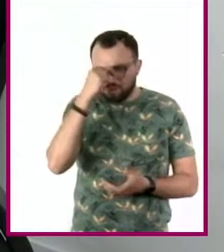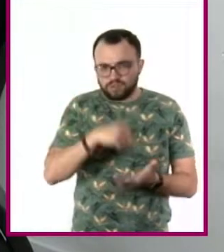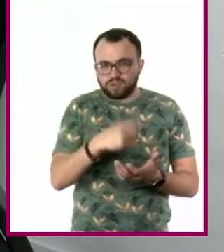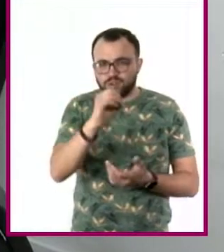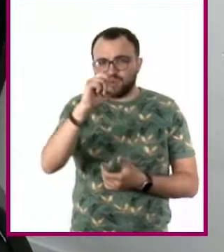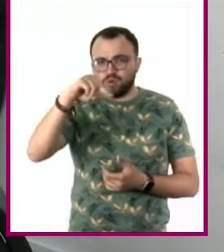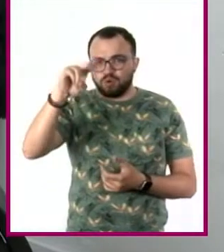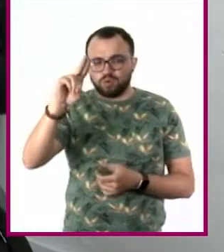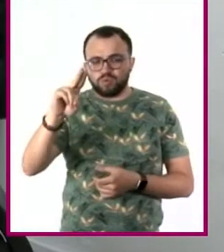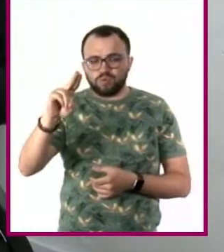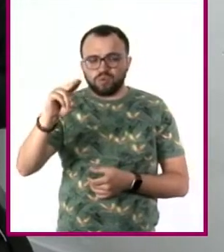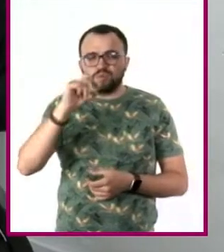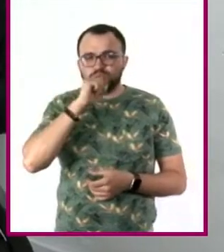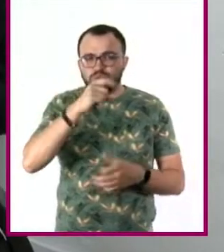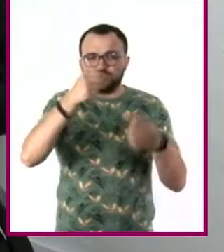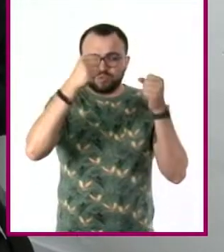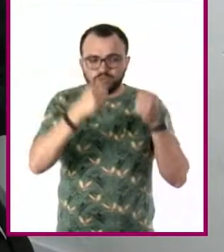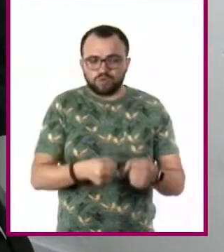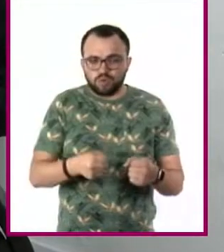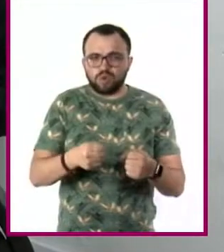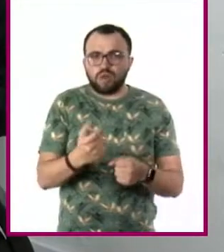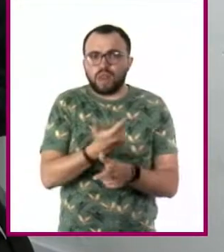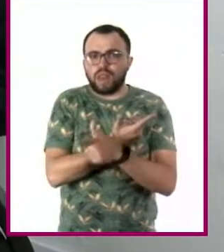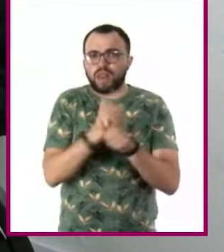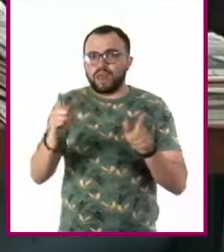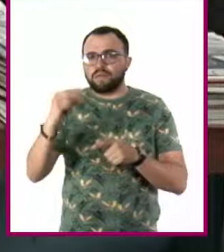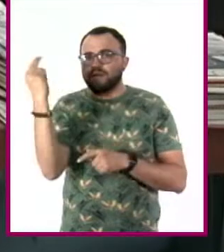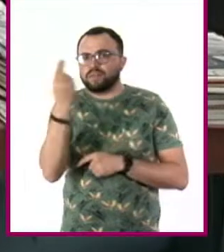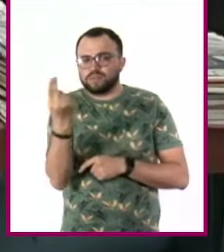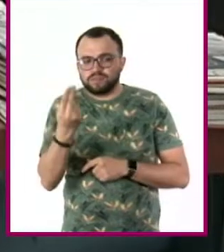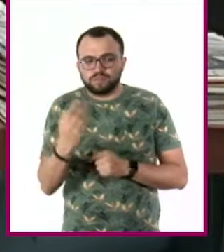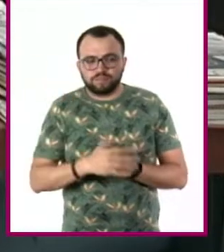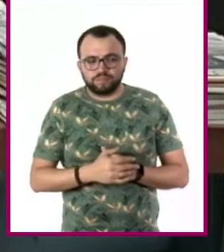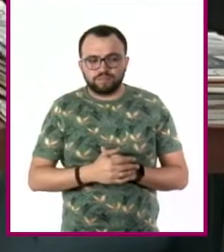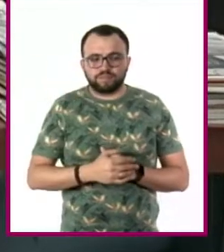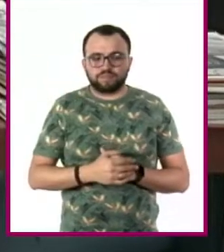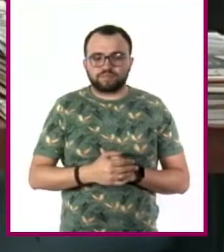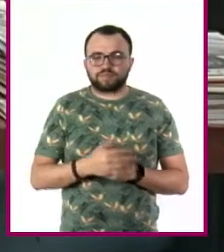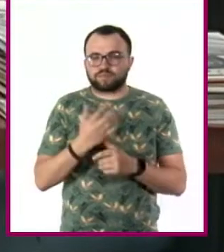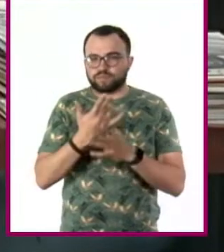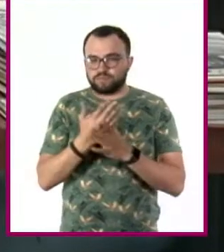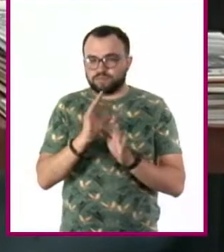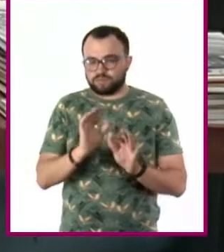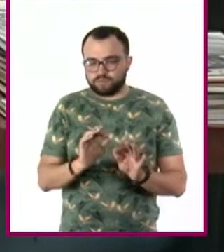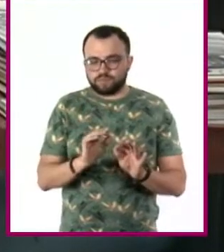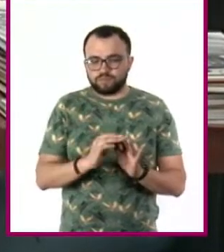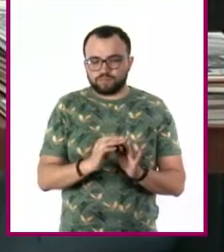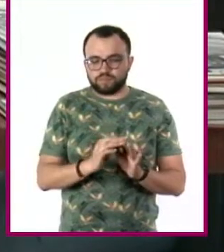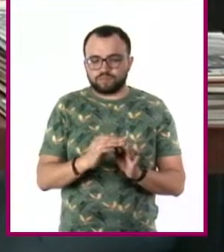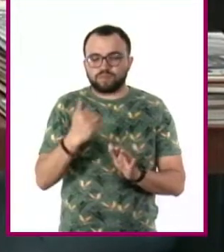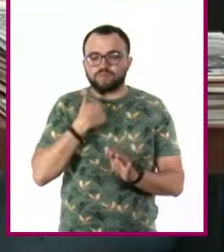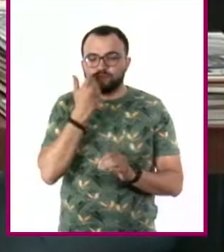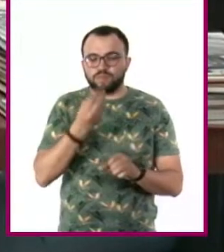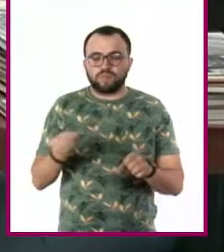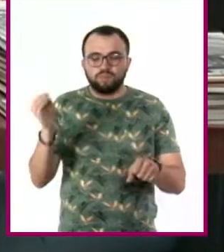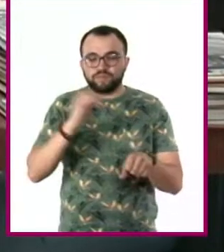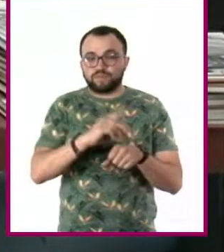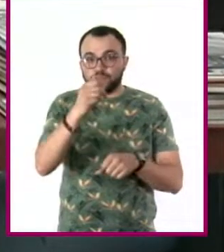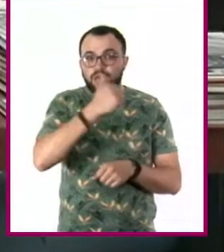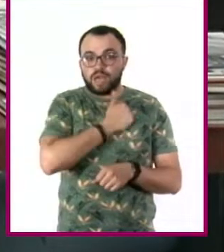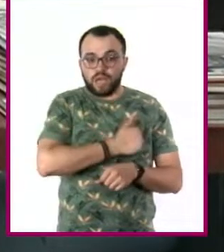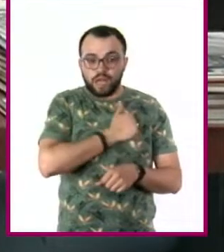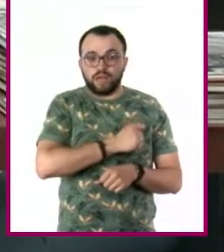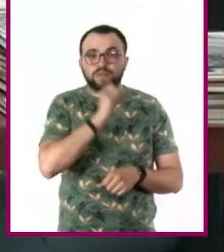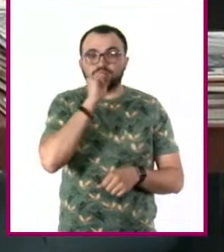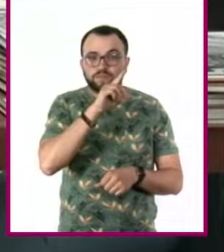ONU la dimensión de seguridad libre de necesidades también. Espérame un momento, Mireya. Solo quiero agregar que Canadá también